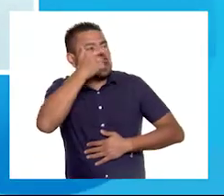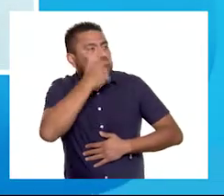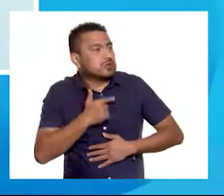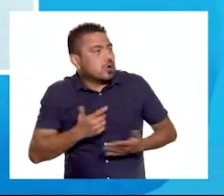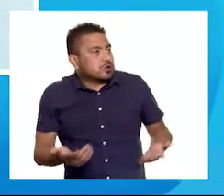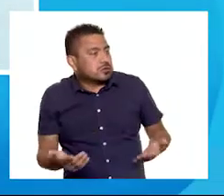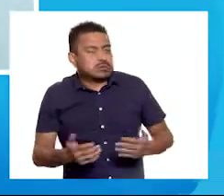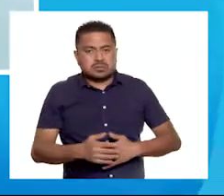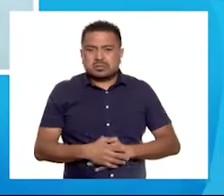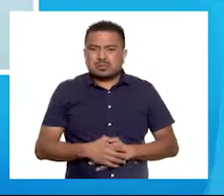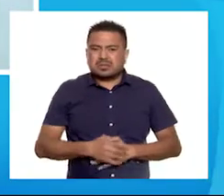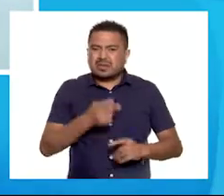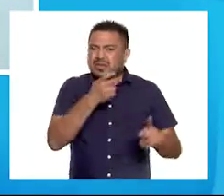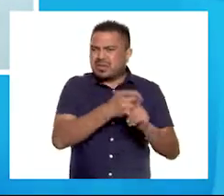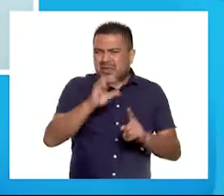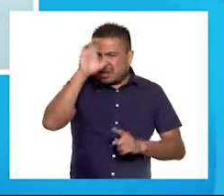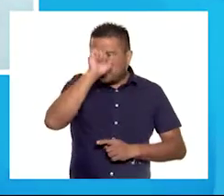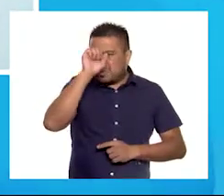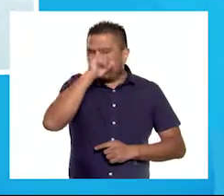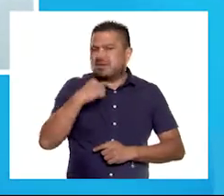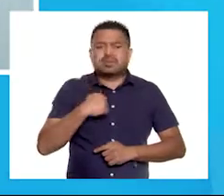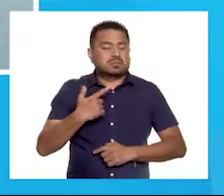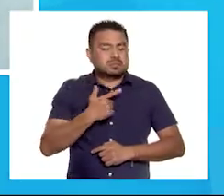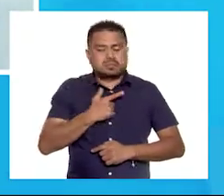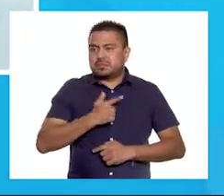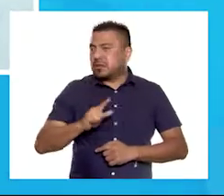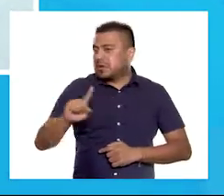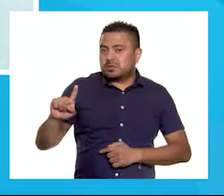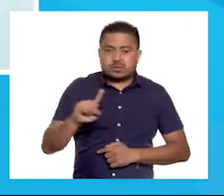noches. Esas bromas no me gustan.